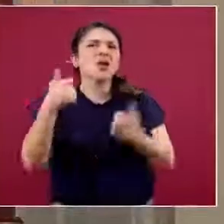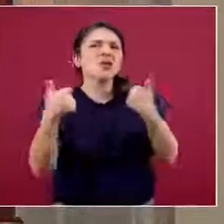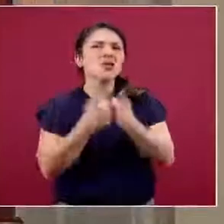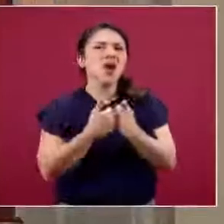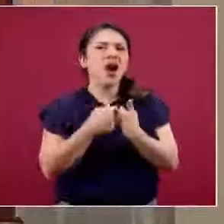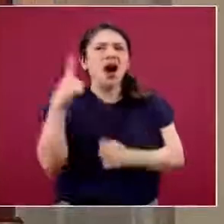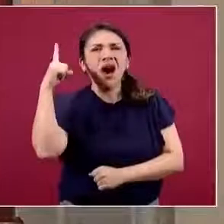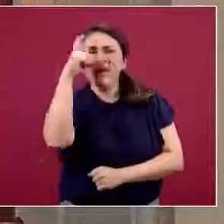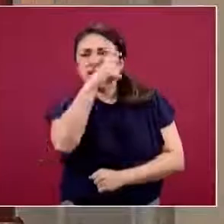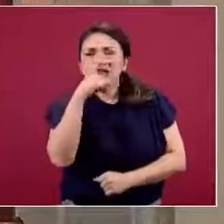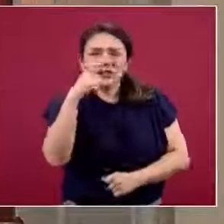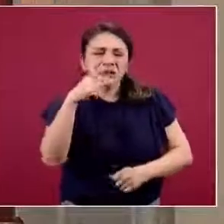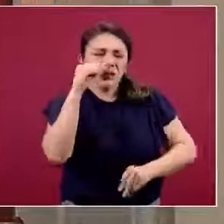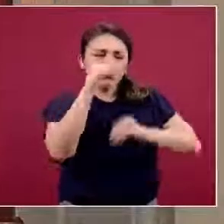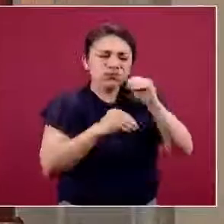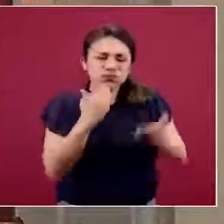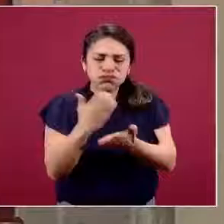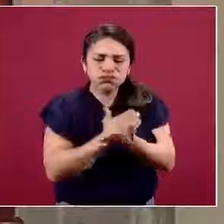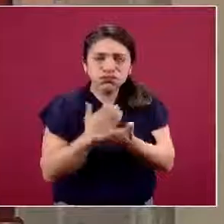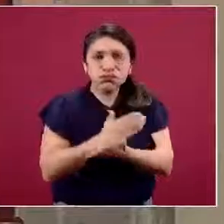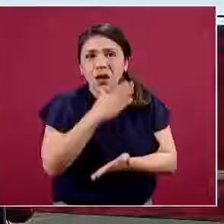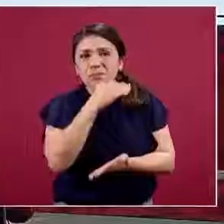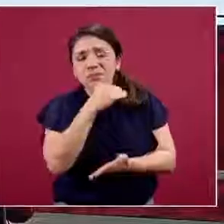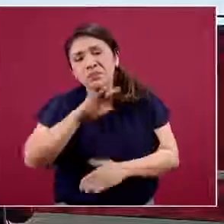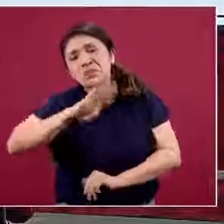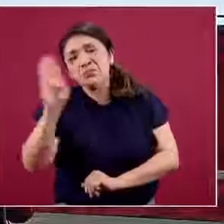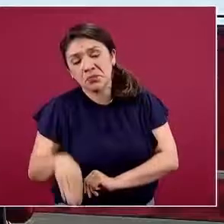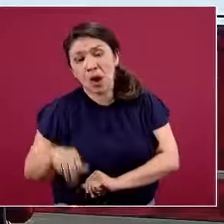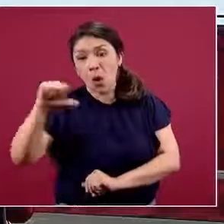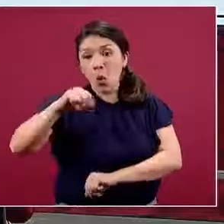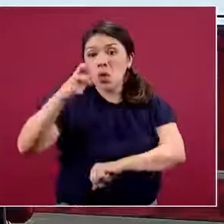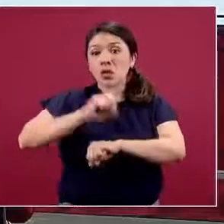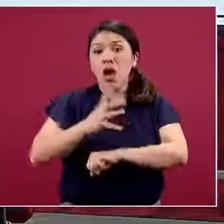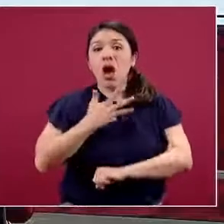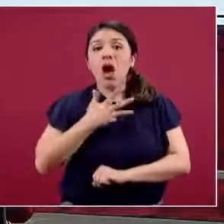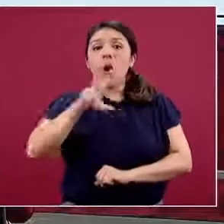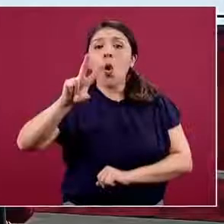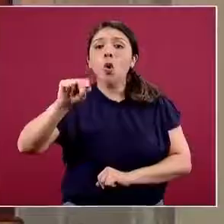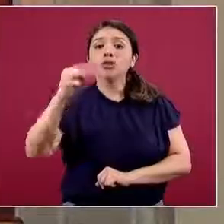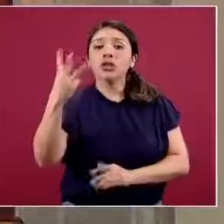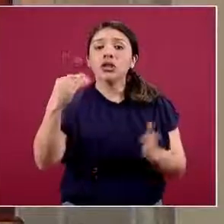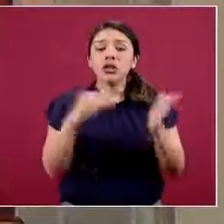las complicaciones de esta enfermedad. Para el día de hoy,